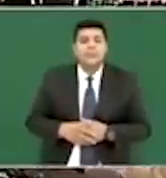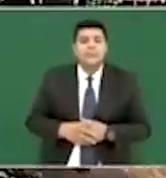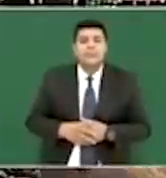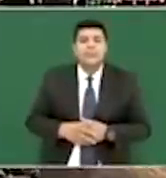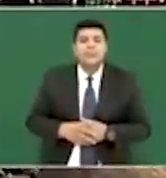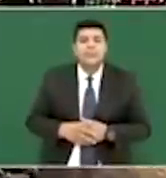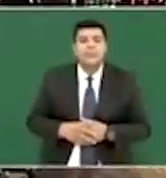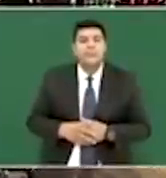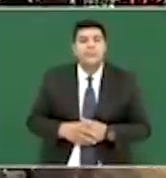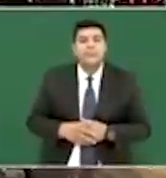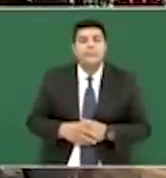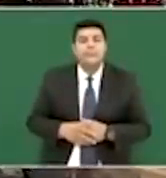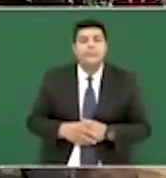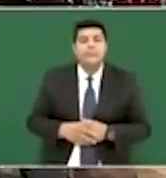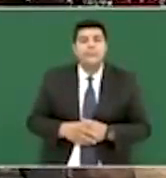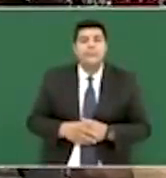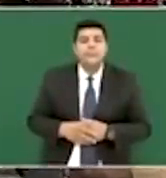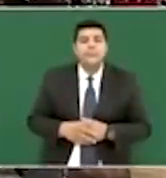mira,